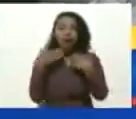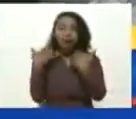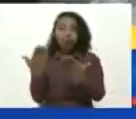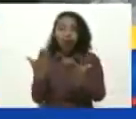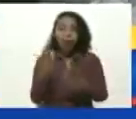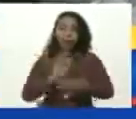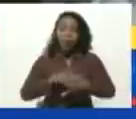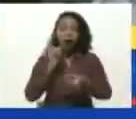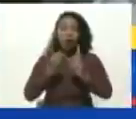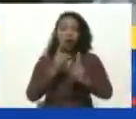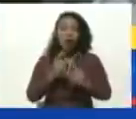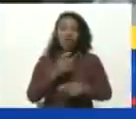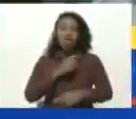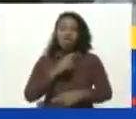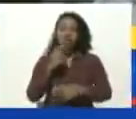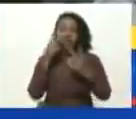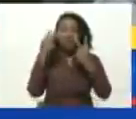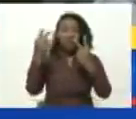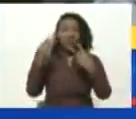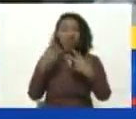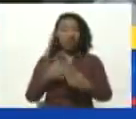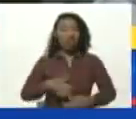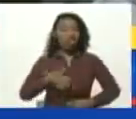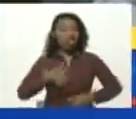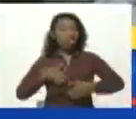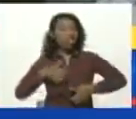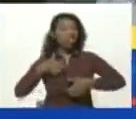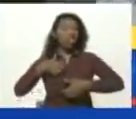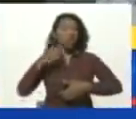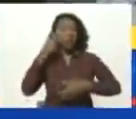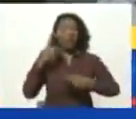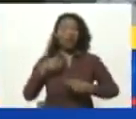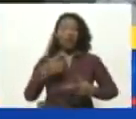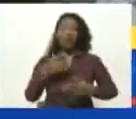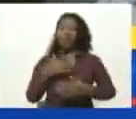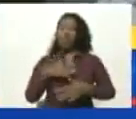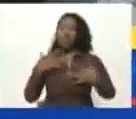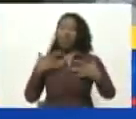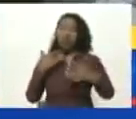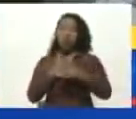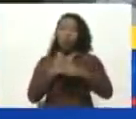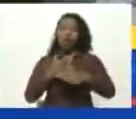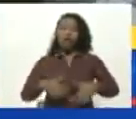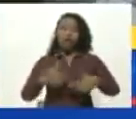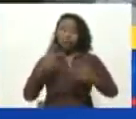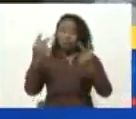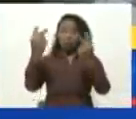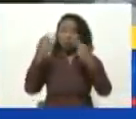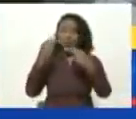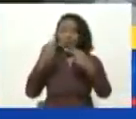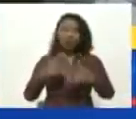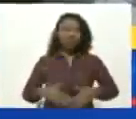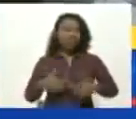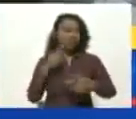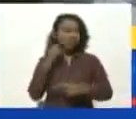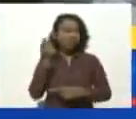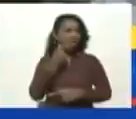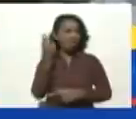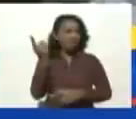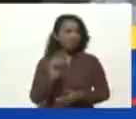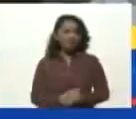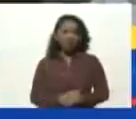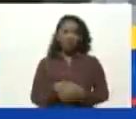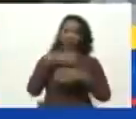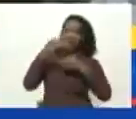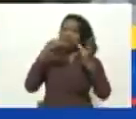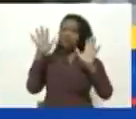Porque hay gente amargada que me ve para amargarse. Disfrutan de estar amargados. Entonces me ven y se amargan. Miren lo que dijo, sacó un